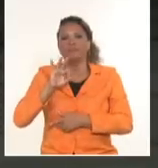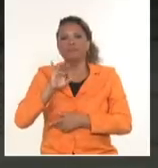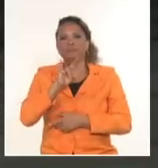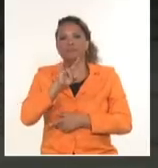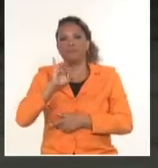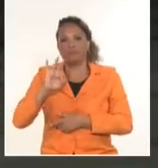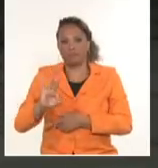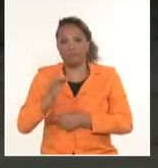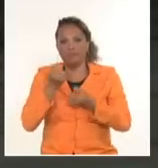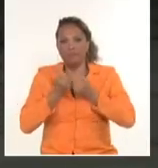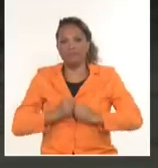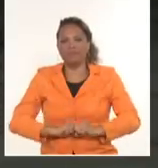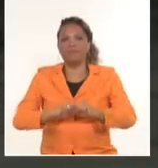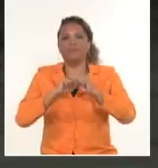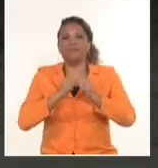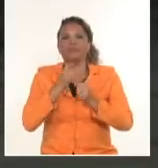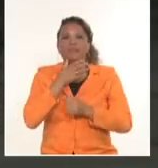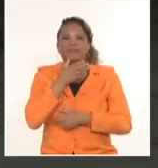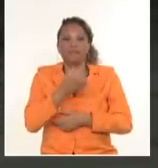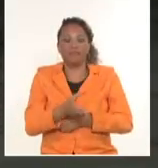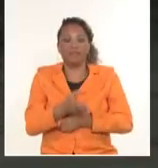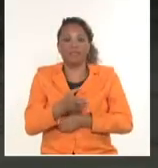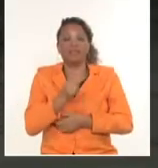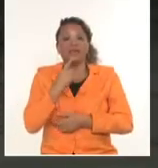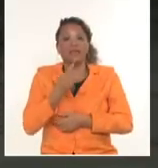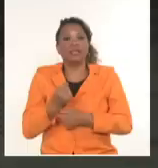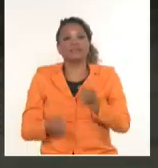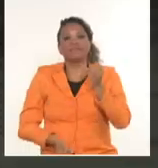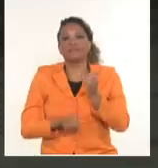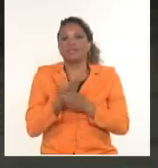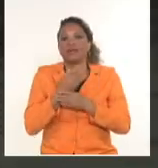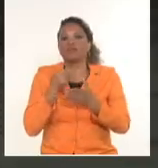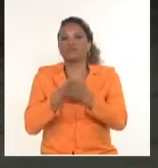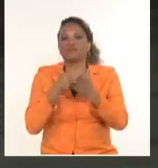del comandante en jefe Fidel Castro Ruz, quien es creador e